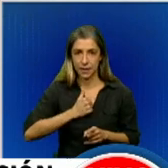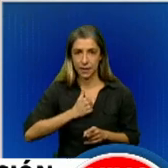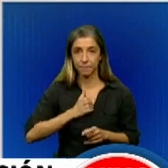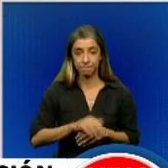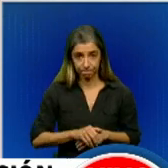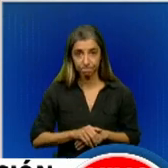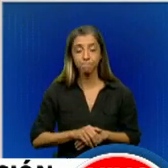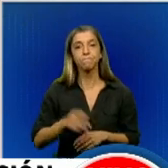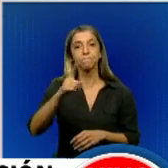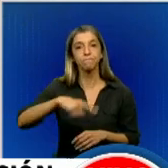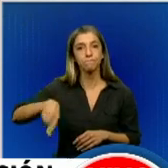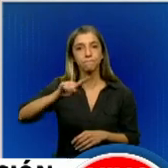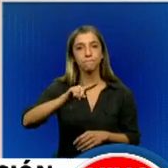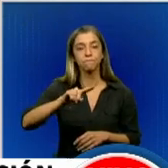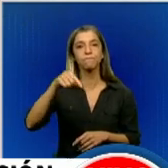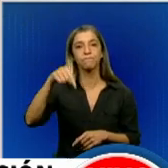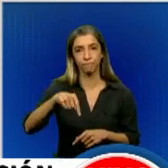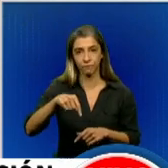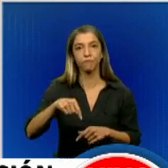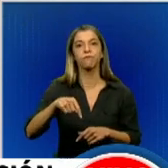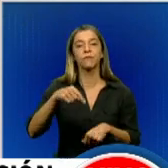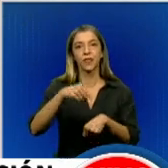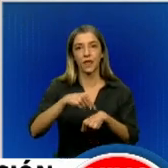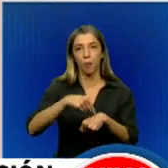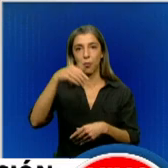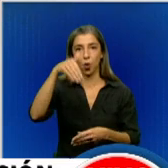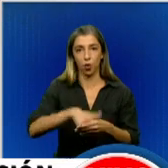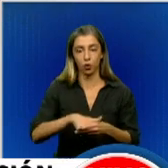sírvanse marcar su voto tiempo